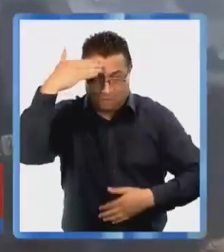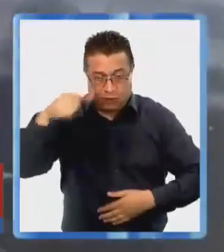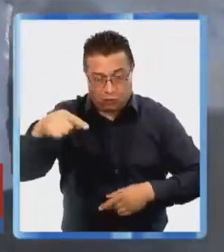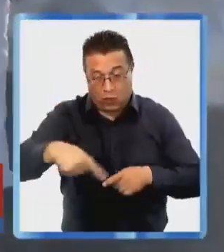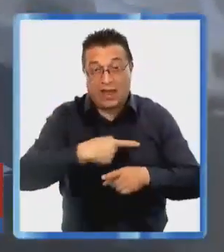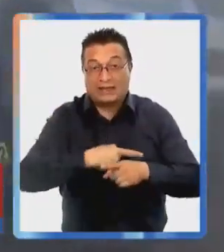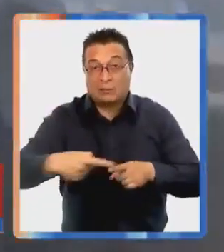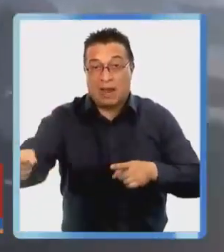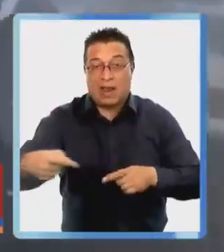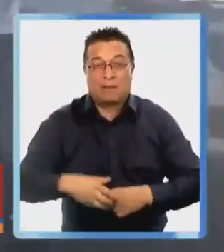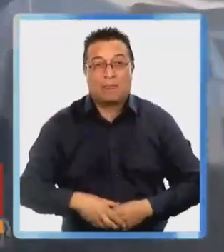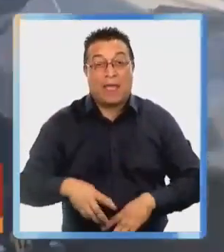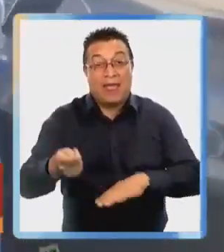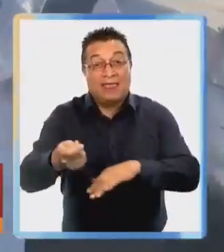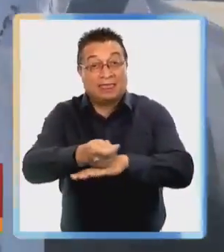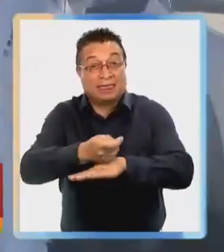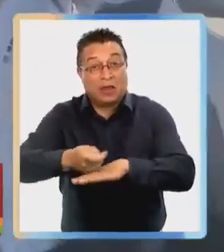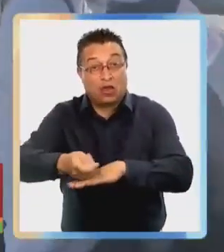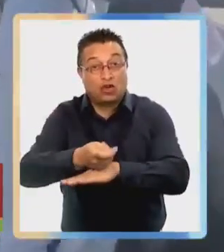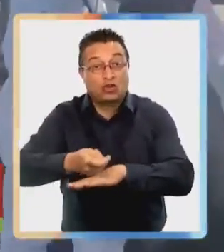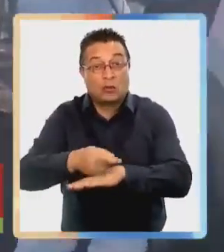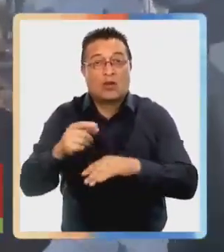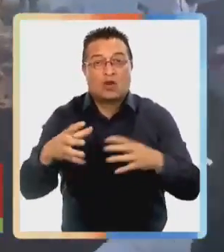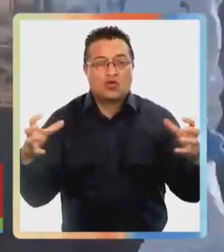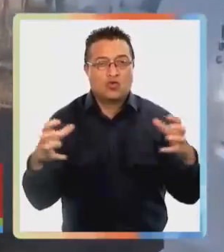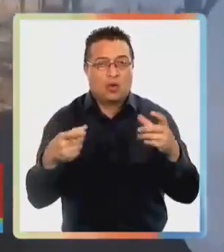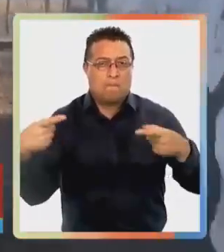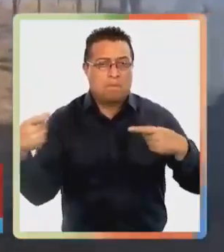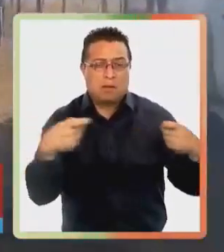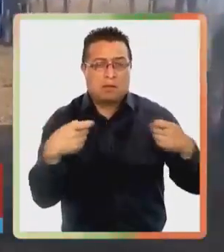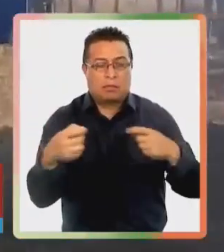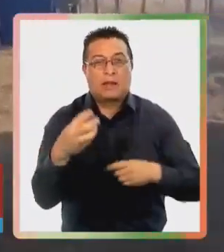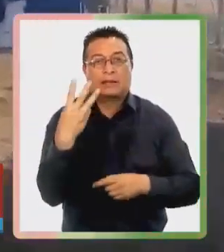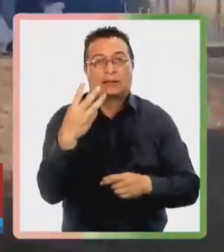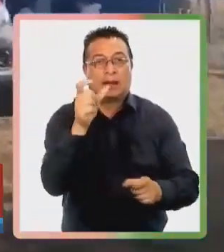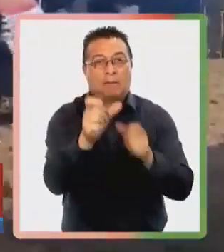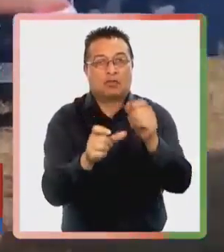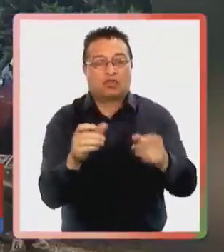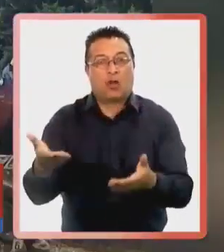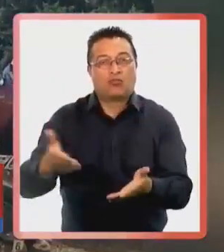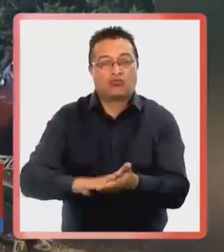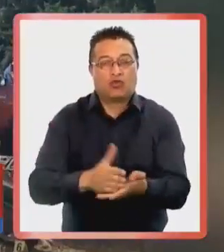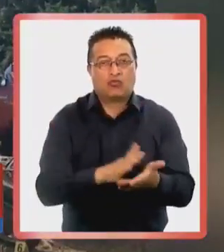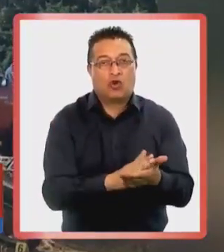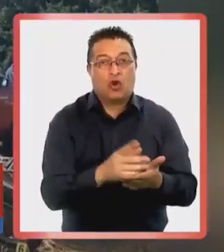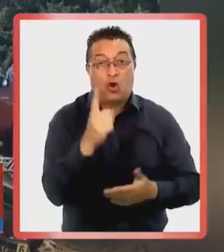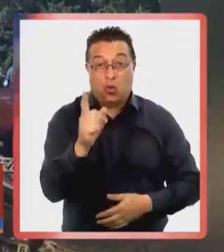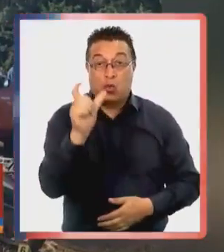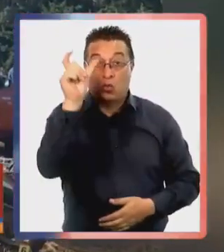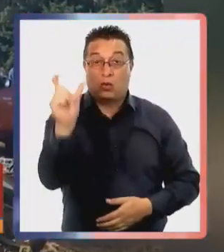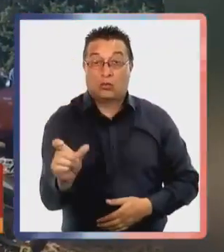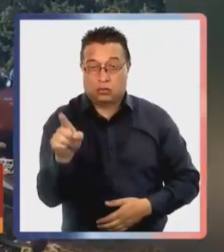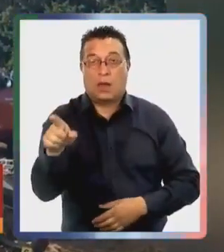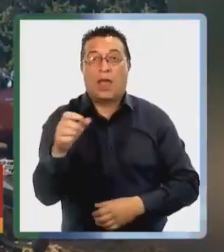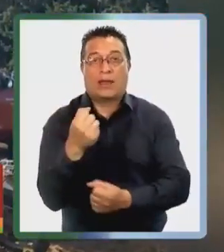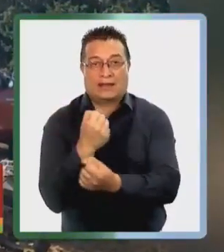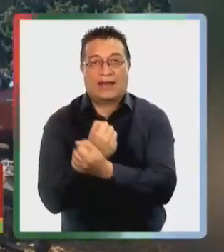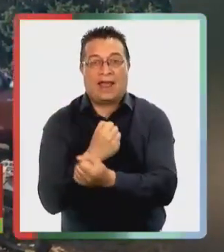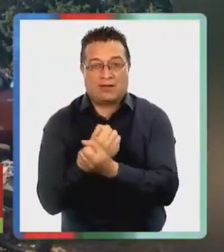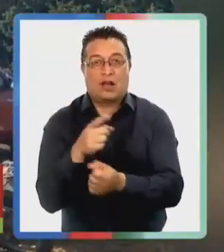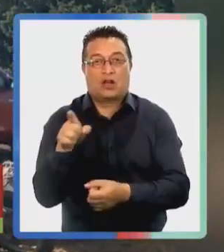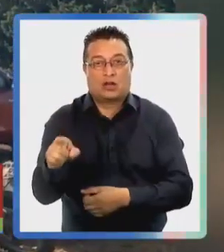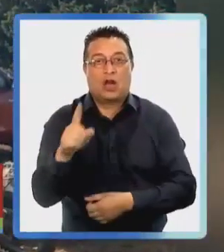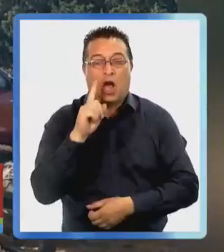Schmidt, una grave balacera terminó con tres personas fallecidas. Uno de los involucrados, un carabinero que se encontraba en la zona, quedó